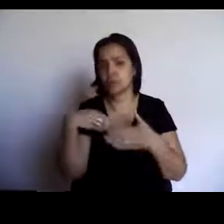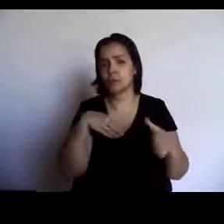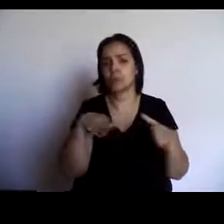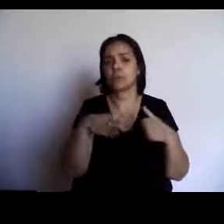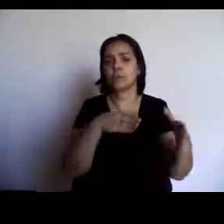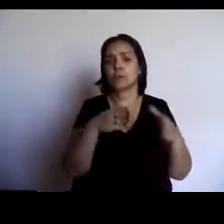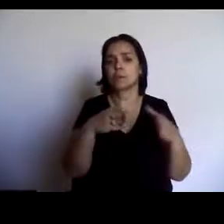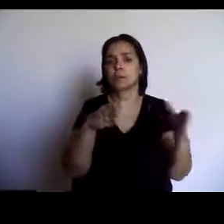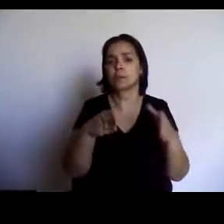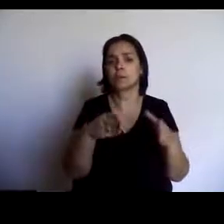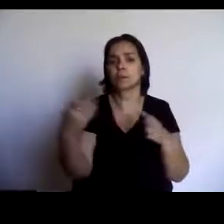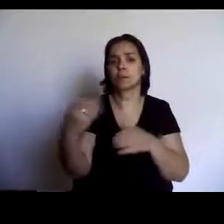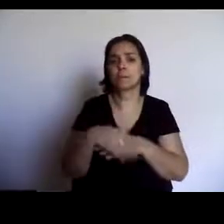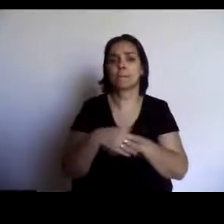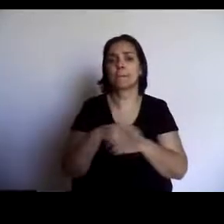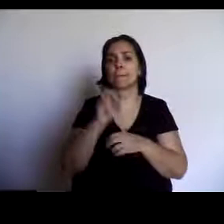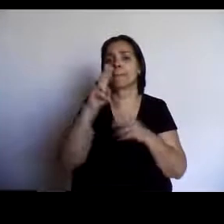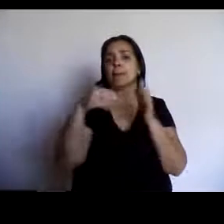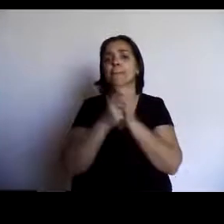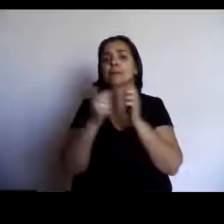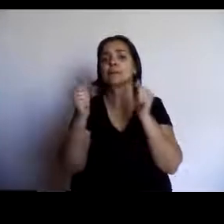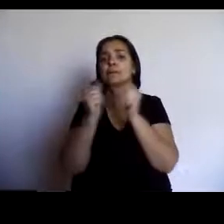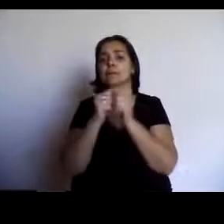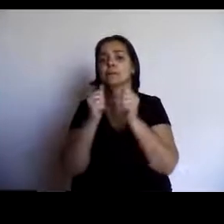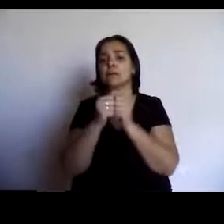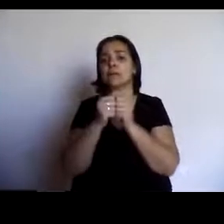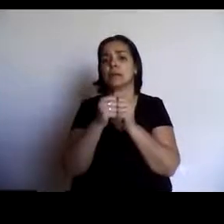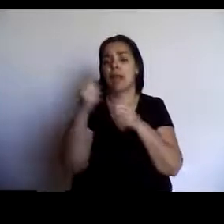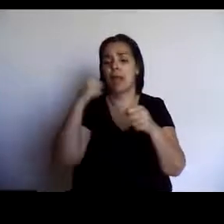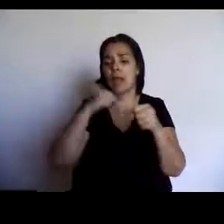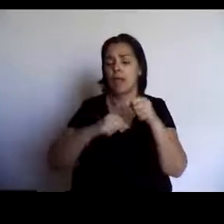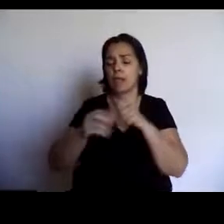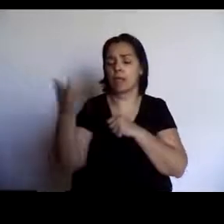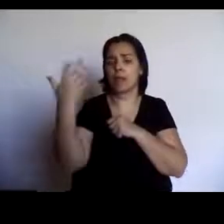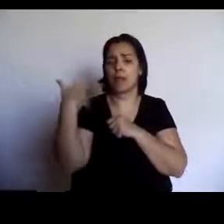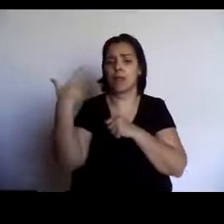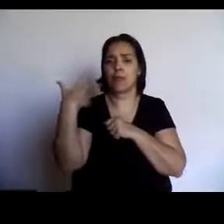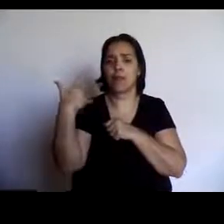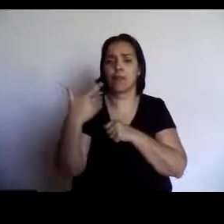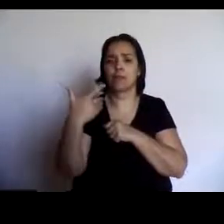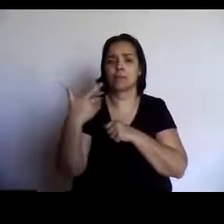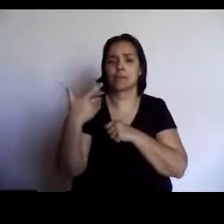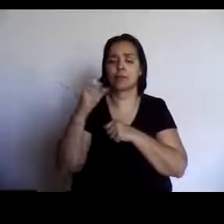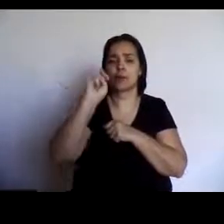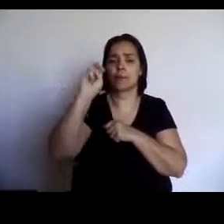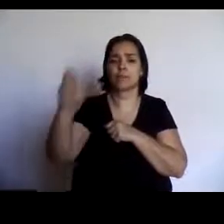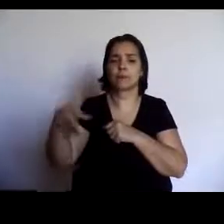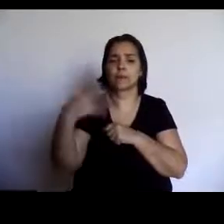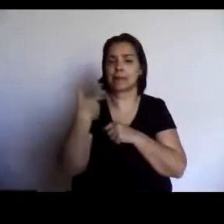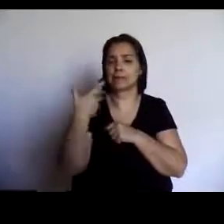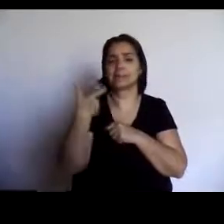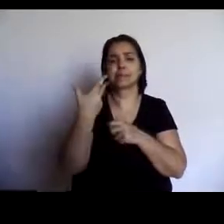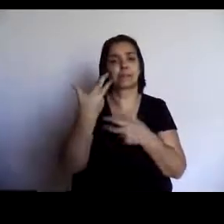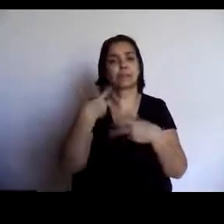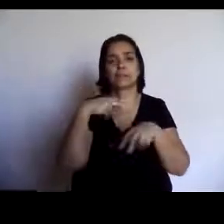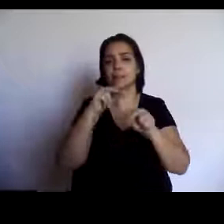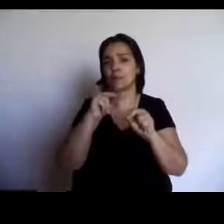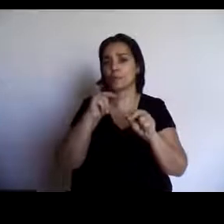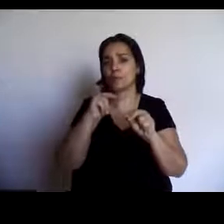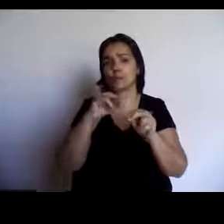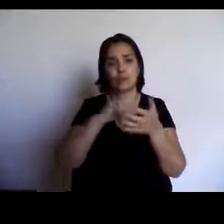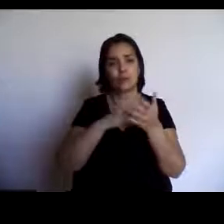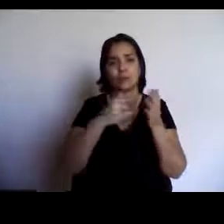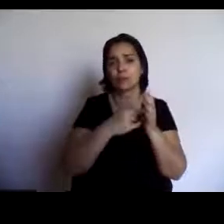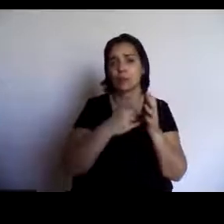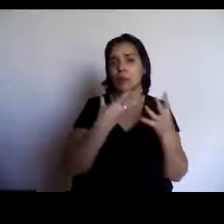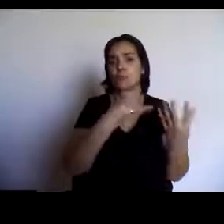Alqueva 2020, que viene a ser continuación de los anteriores, del PEGLA y del ATLA, que ya está finalizando su ejecución, y como digo, pues con muchas